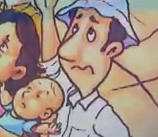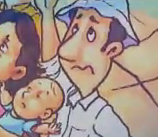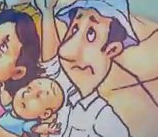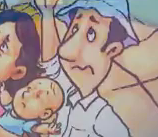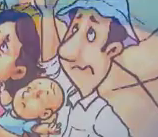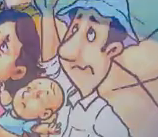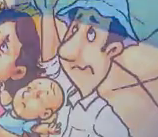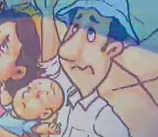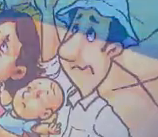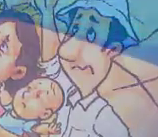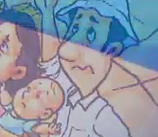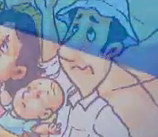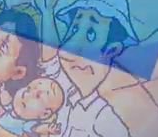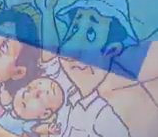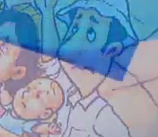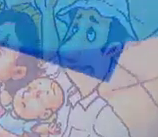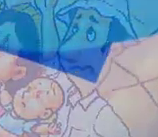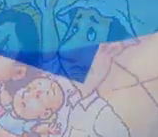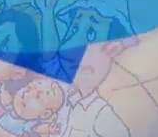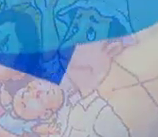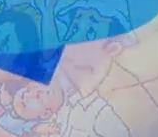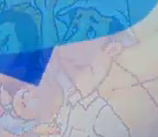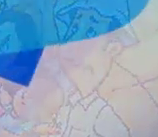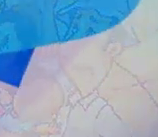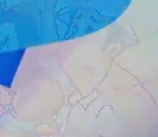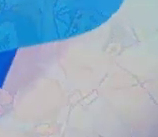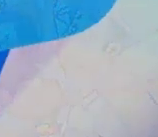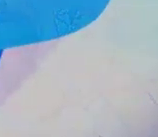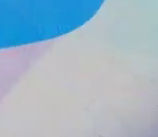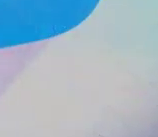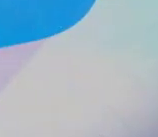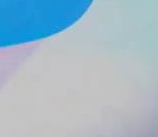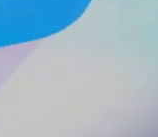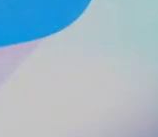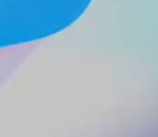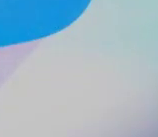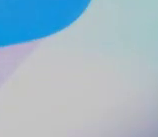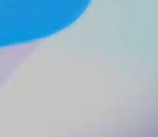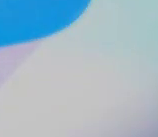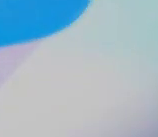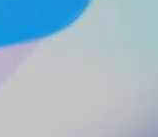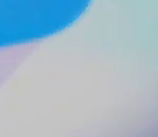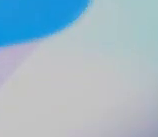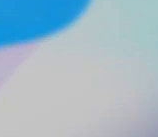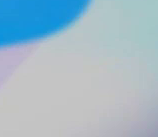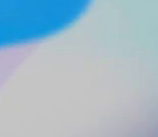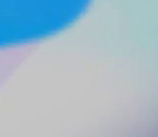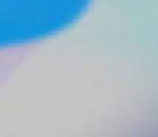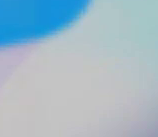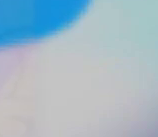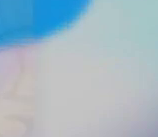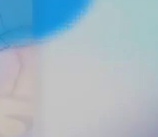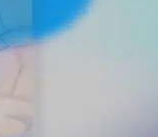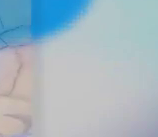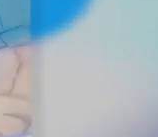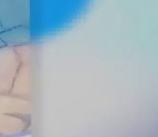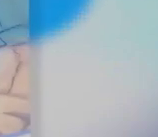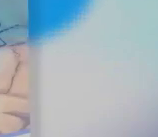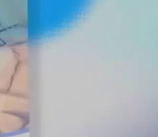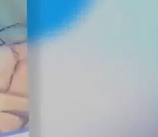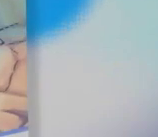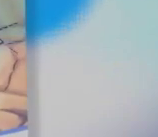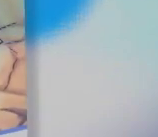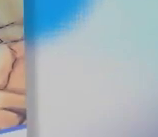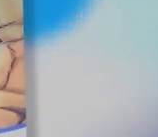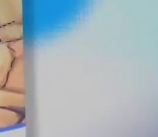hacerle observaciones, y también ha habido un proceso muy interesante con ellos de revisión de sus observaciones y tratando de